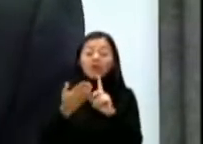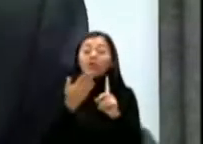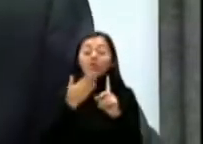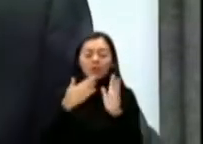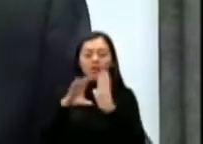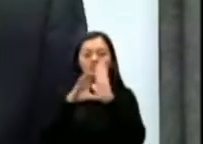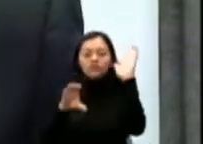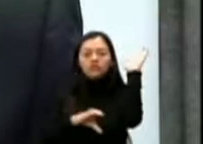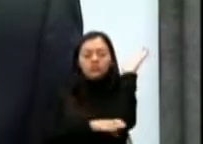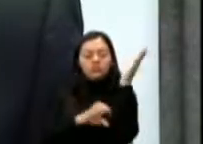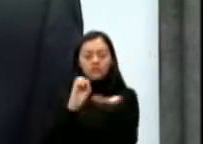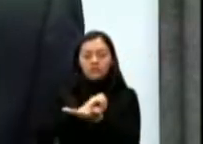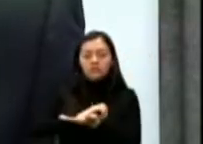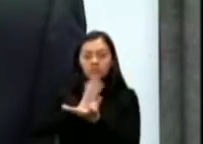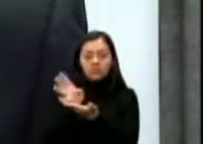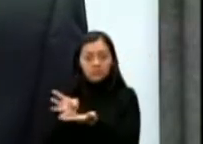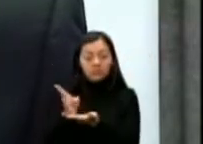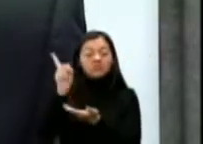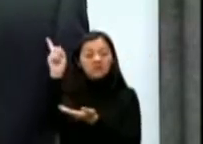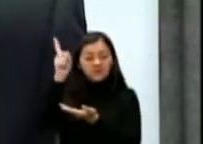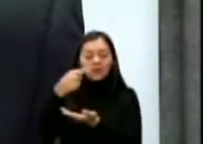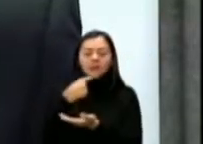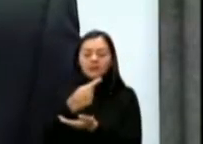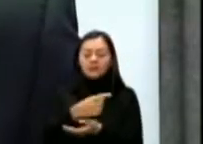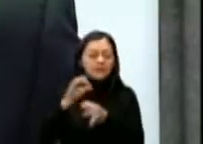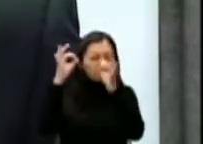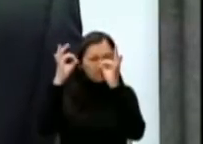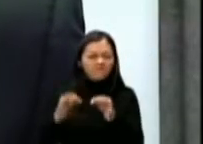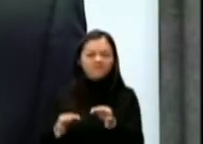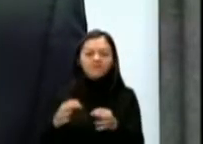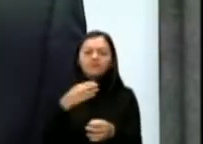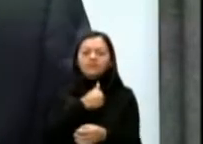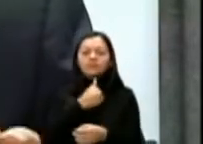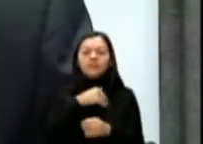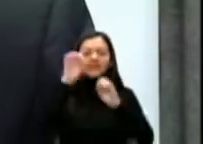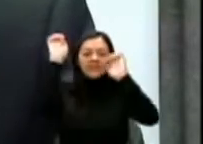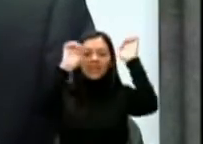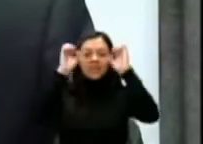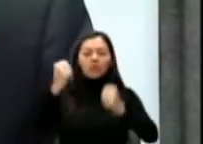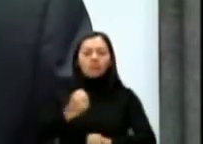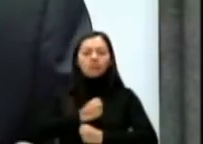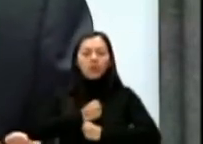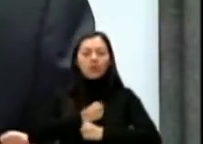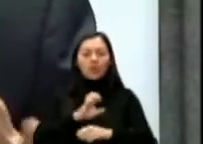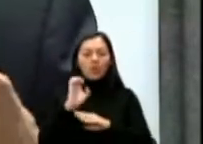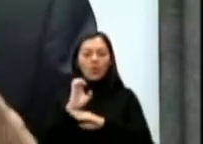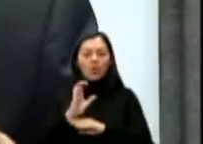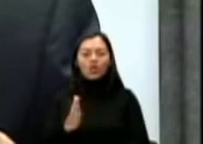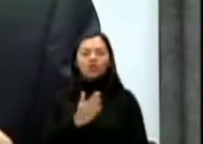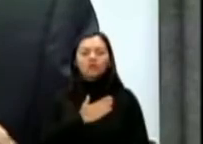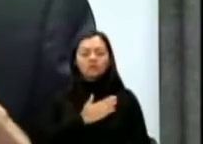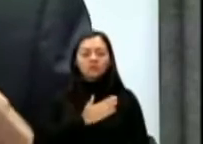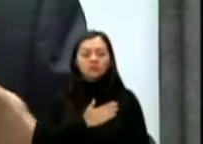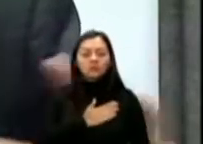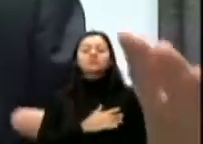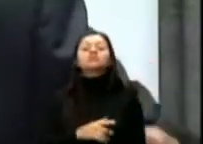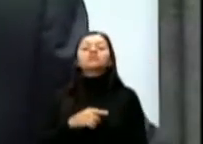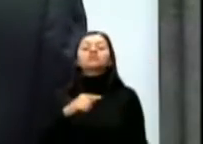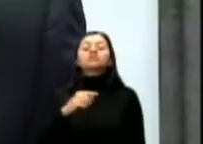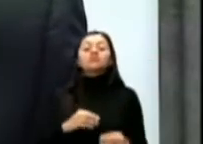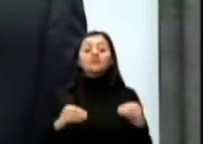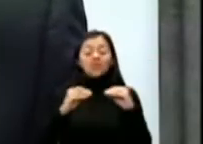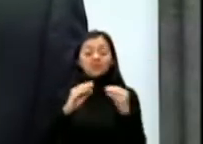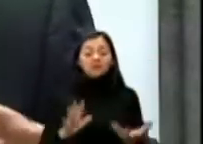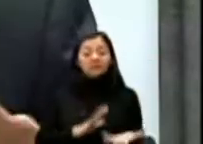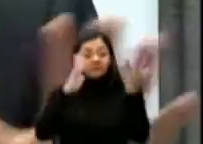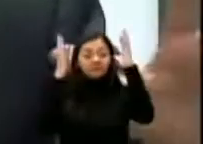recupera la soberanía de los sectores estratégicos para el estado ecuatorial entonces aquí hay un cambio hay un punto de inflexión radical para